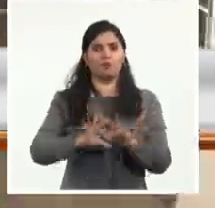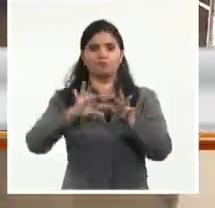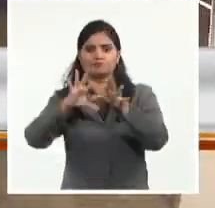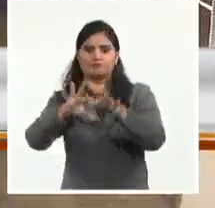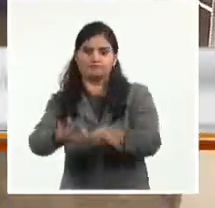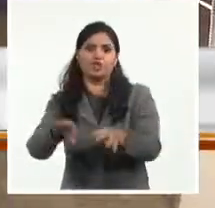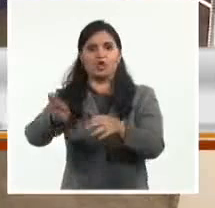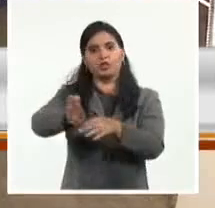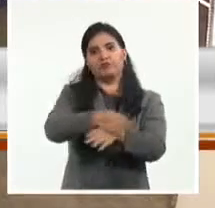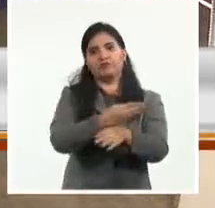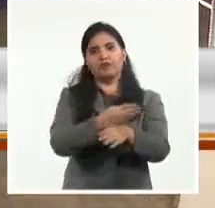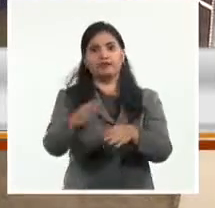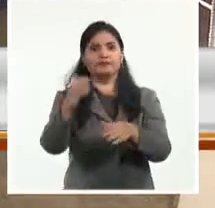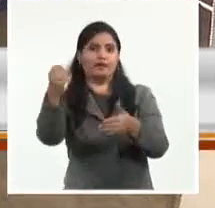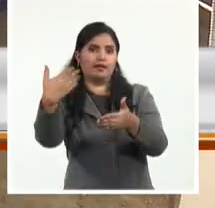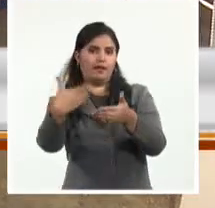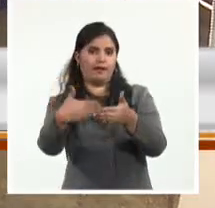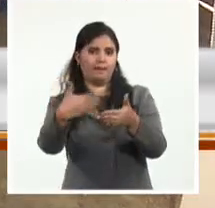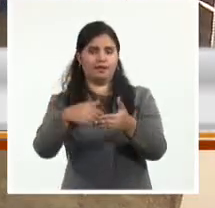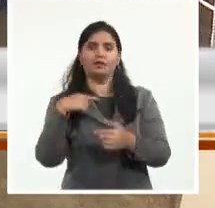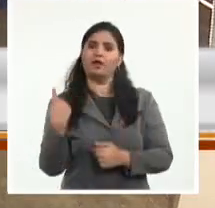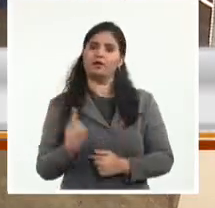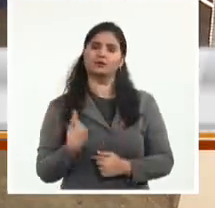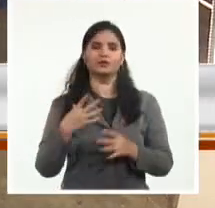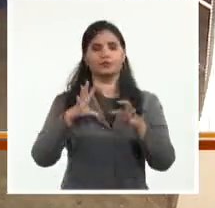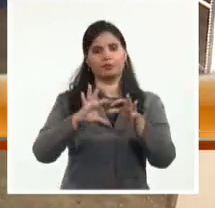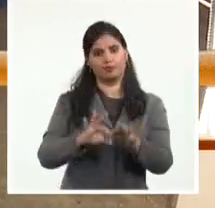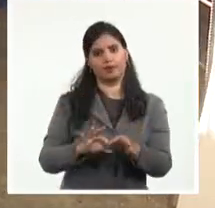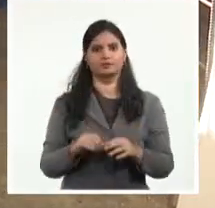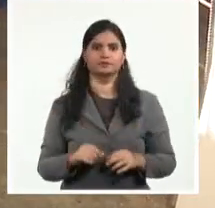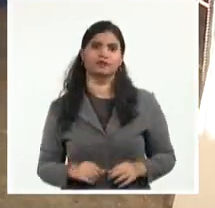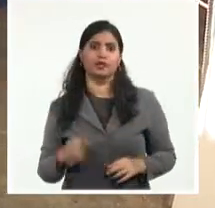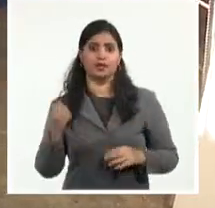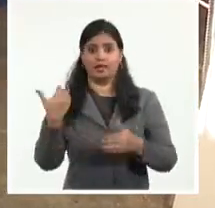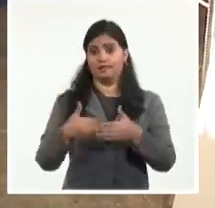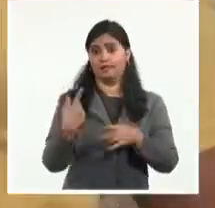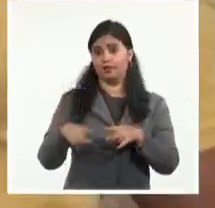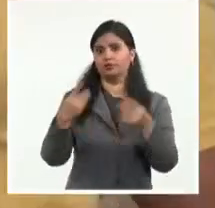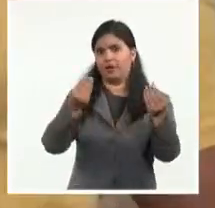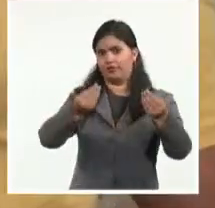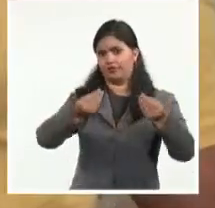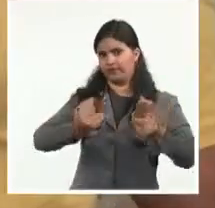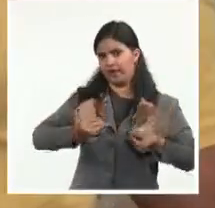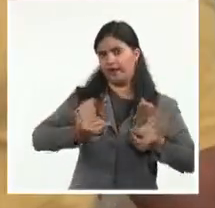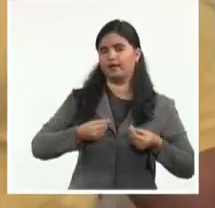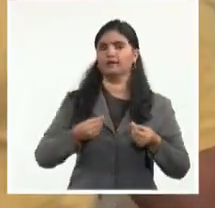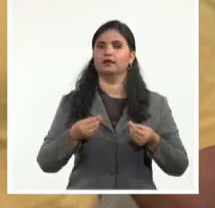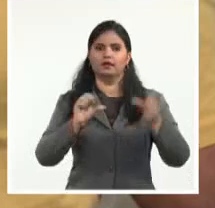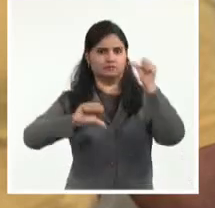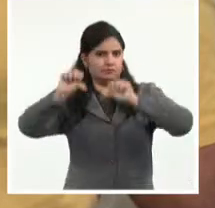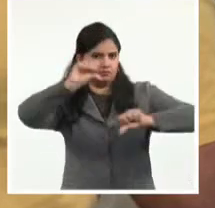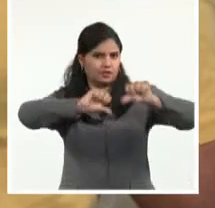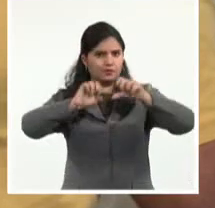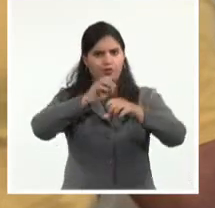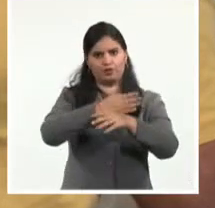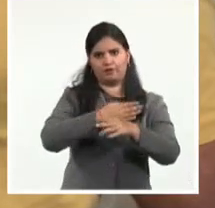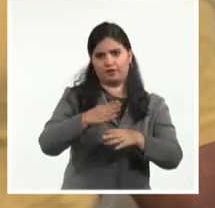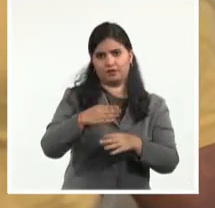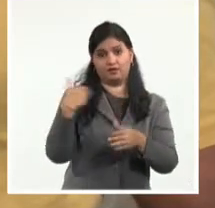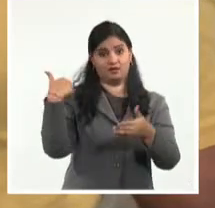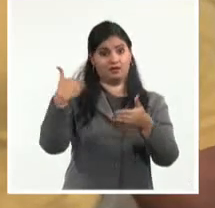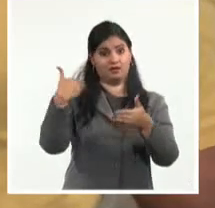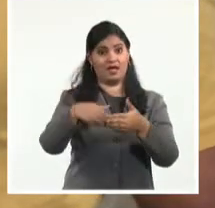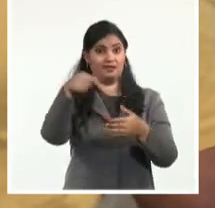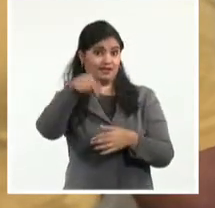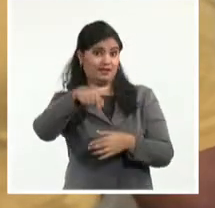Cruz, Electroquímica Desagua, que es donde tenemos los químicos. Hasta ahora tenemos una cantera de 16 clientes